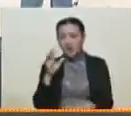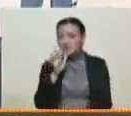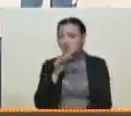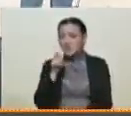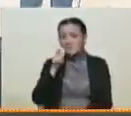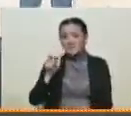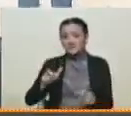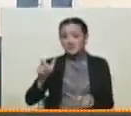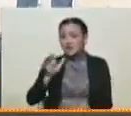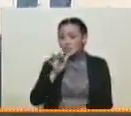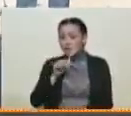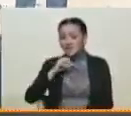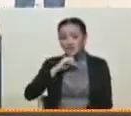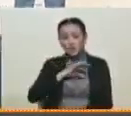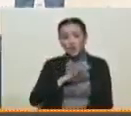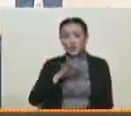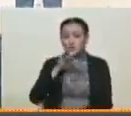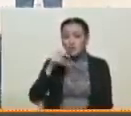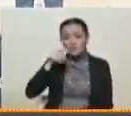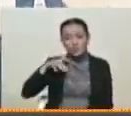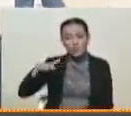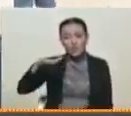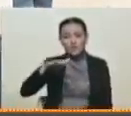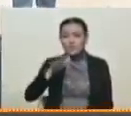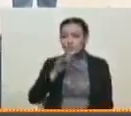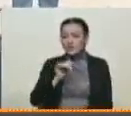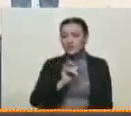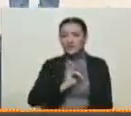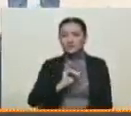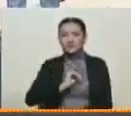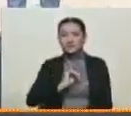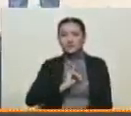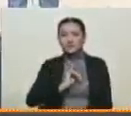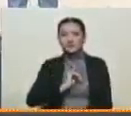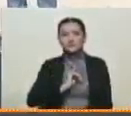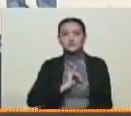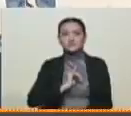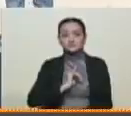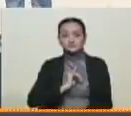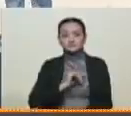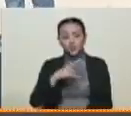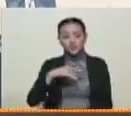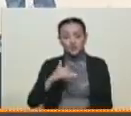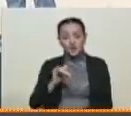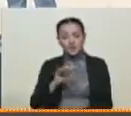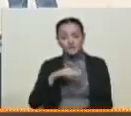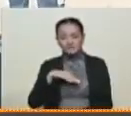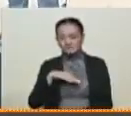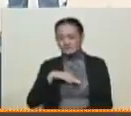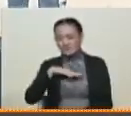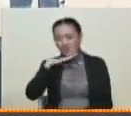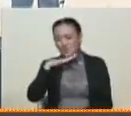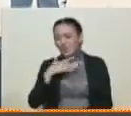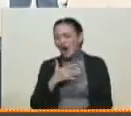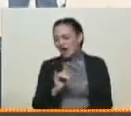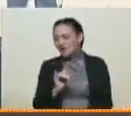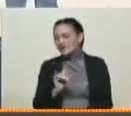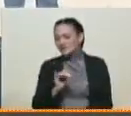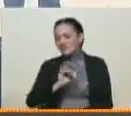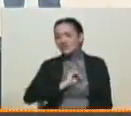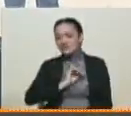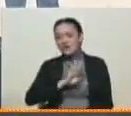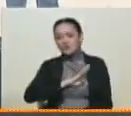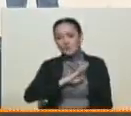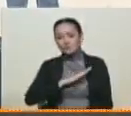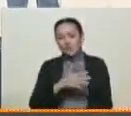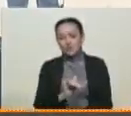no tienen historia, no tienen pueblo, no tienen identidad. Y eso sí nos sobra a nosotros, eso sí lo tenemos, nuestra propia identidad.